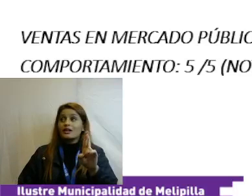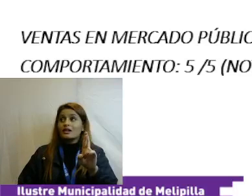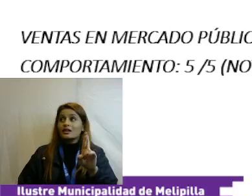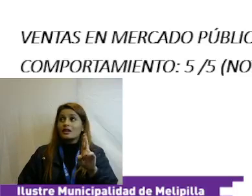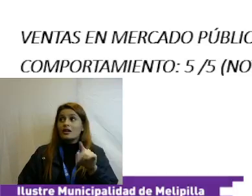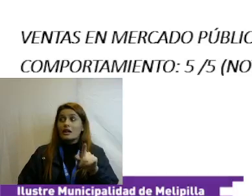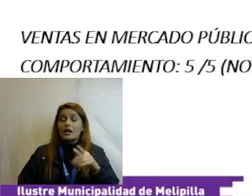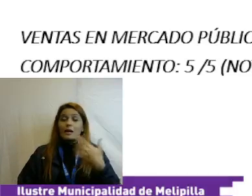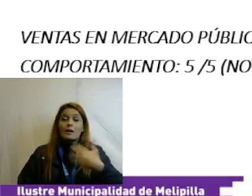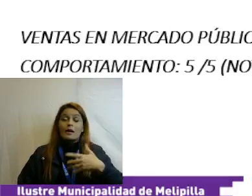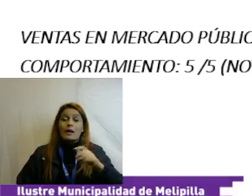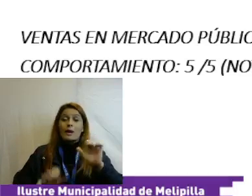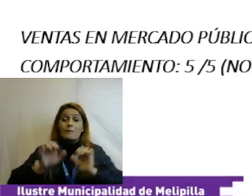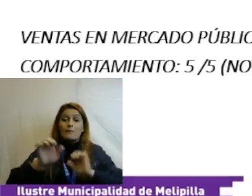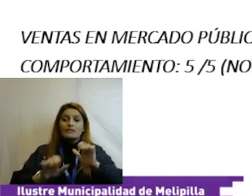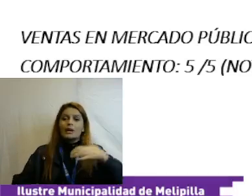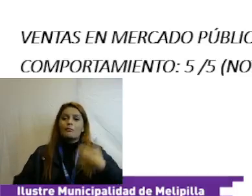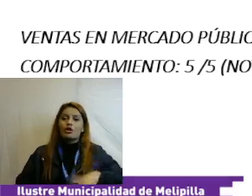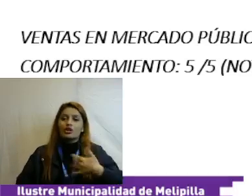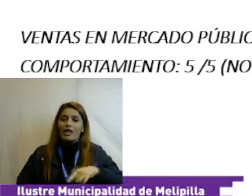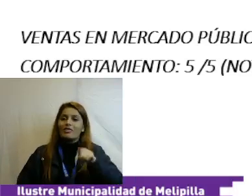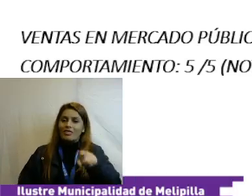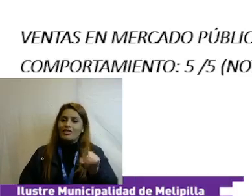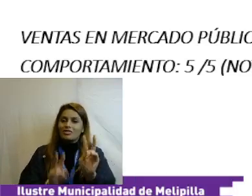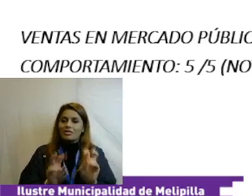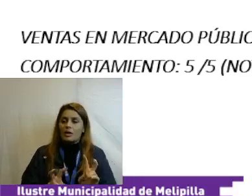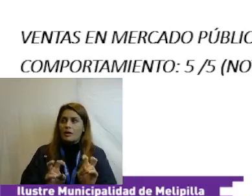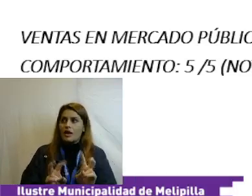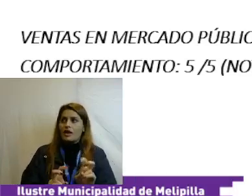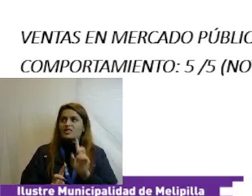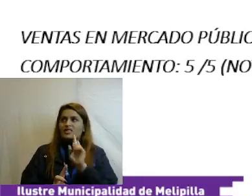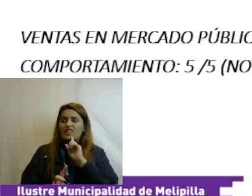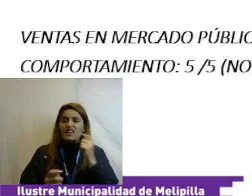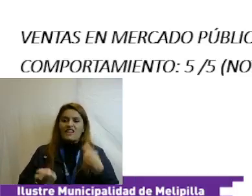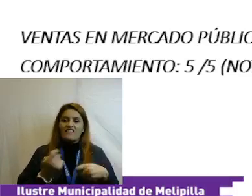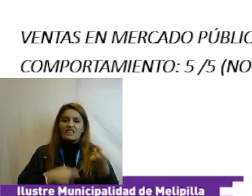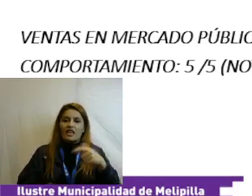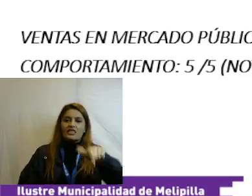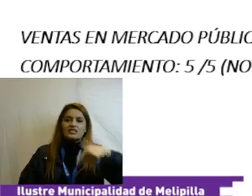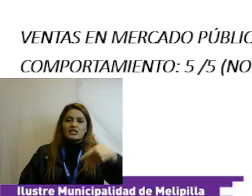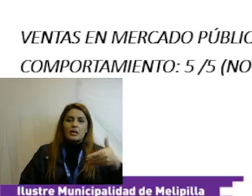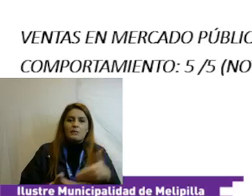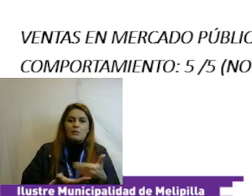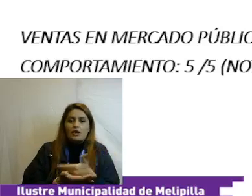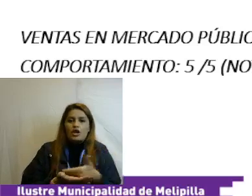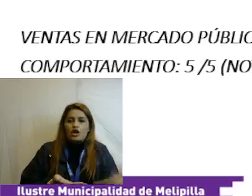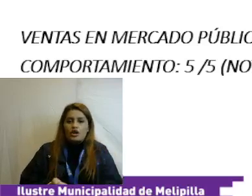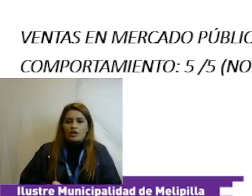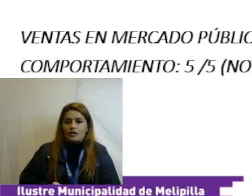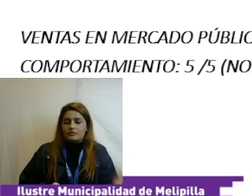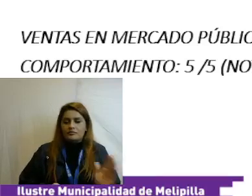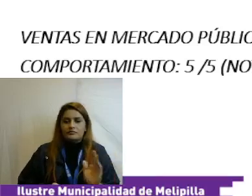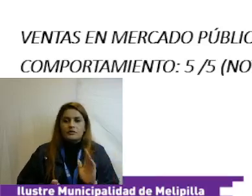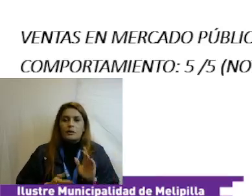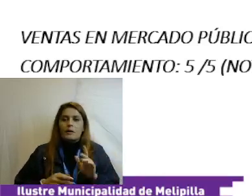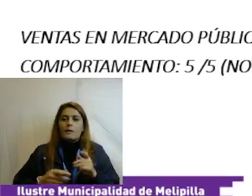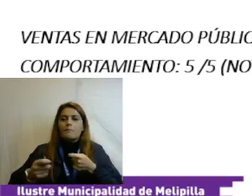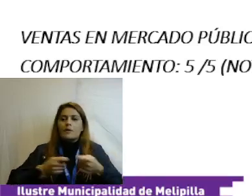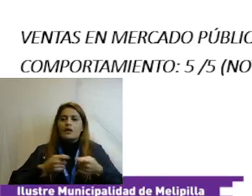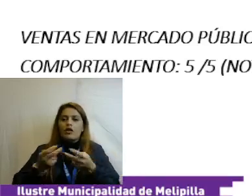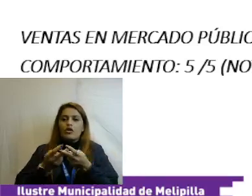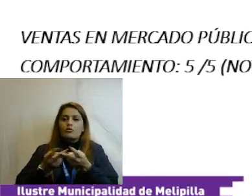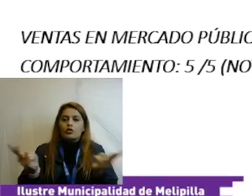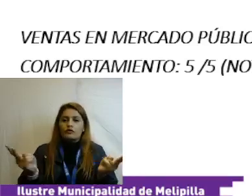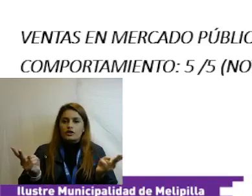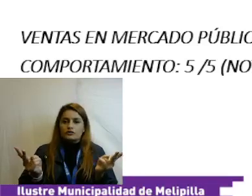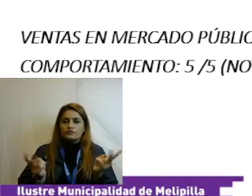en el mercado en Chile en relación a esta materia, tiene ventas de 17.000 millones de pesos en mercado público, por tanto, quizás uno